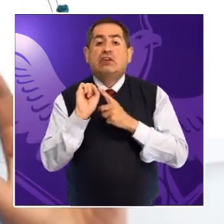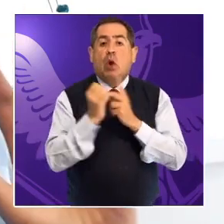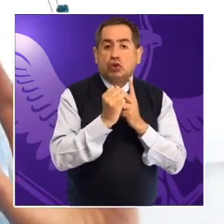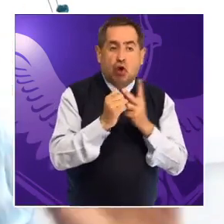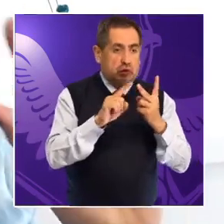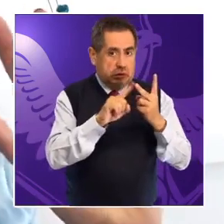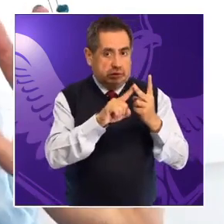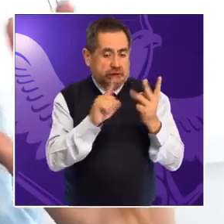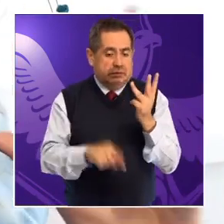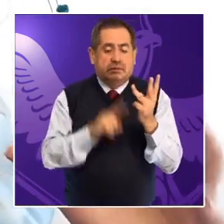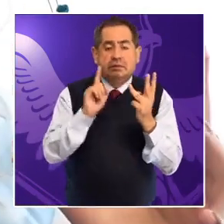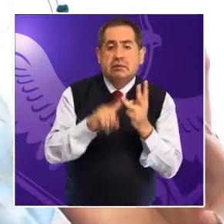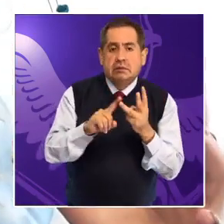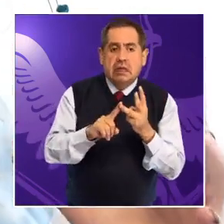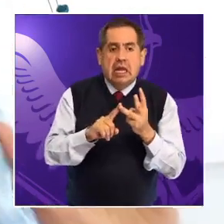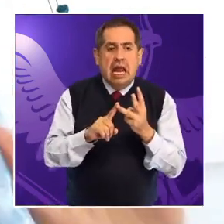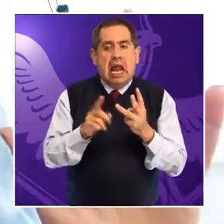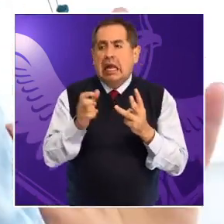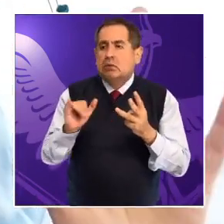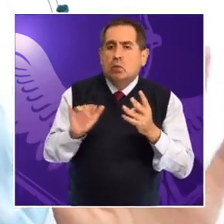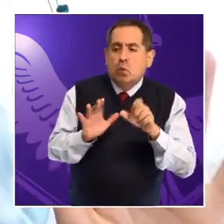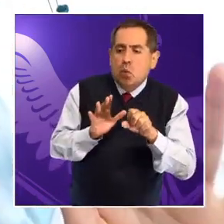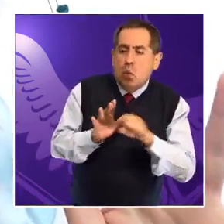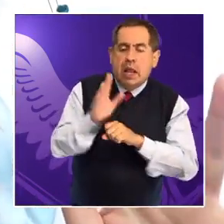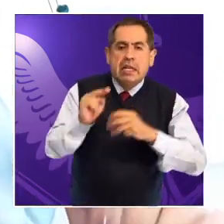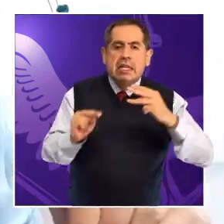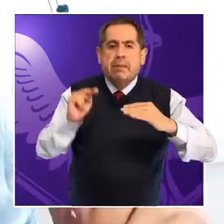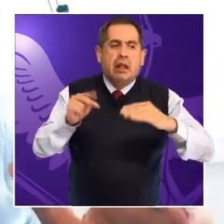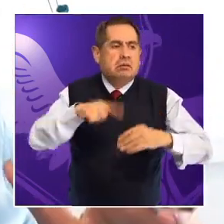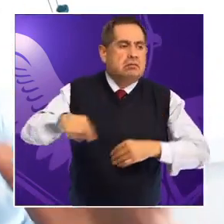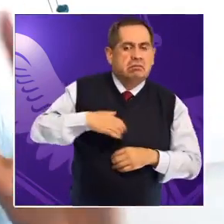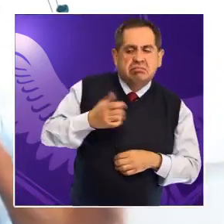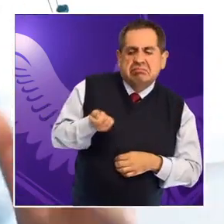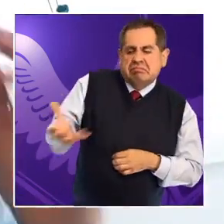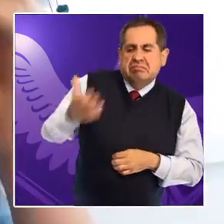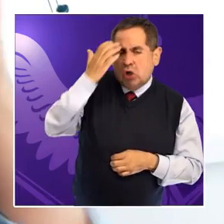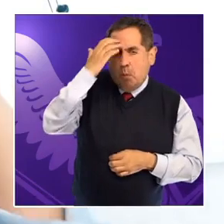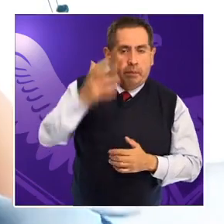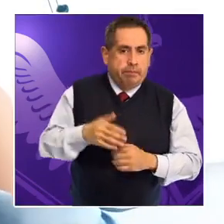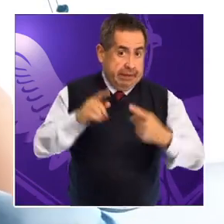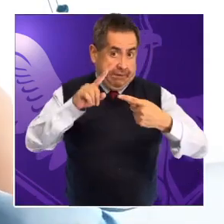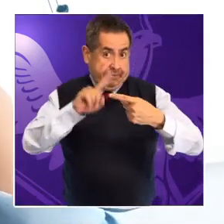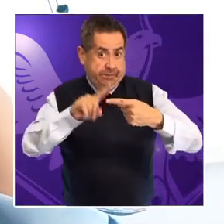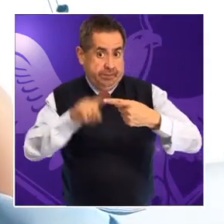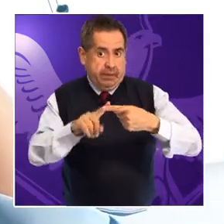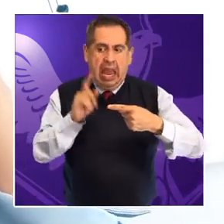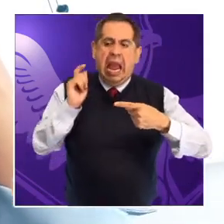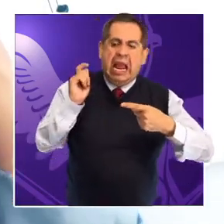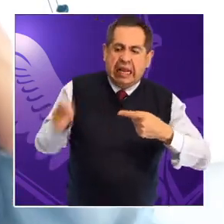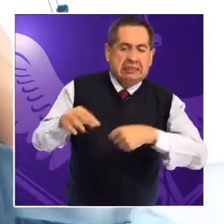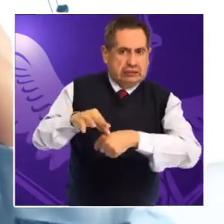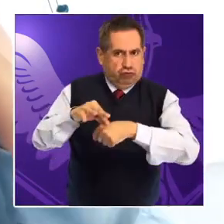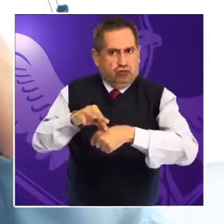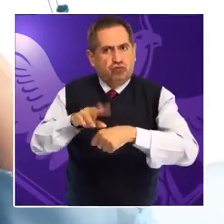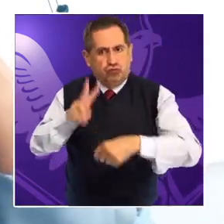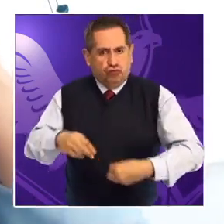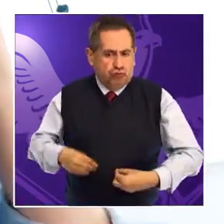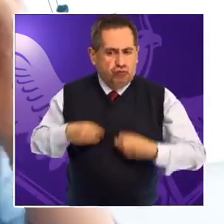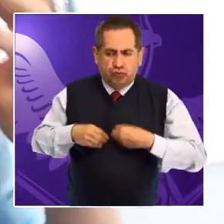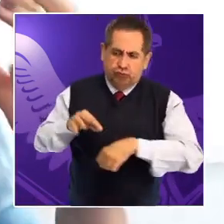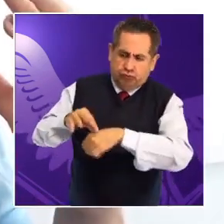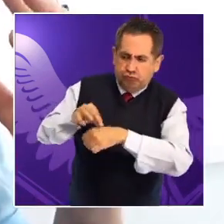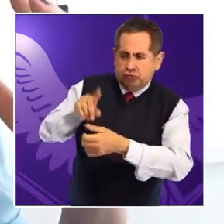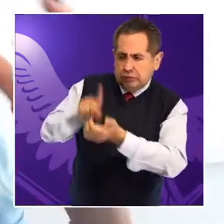podemos pensar como posición. Creo que al igual que al género. Pero bueno, la condición, ¿sí?, a lo que acudimos o